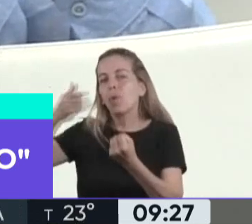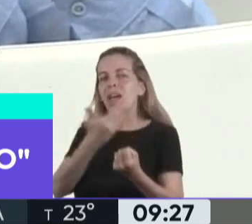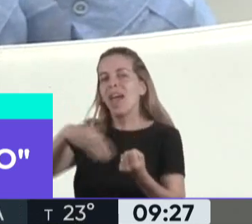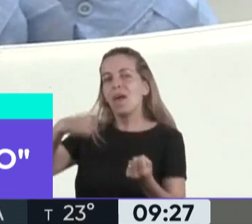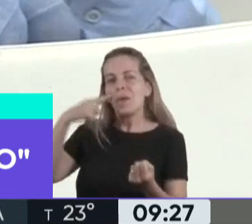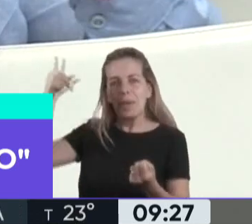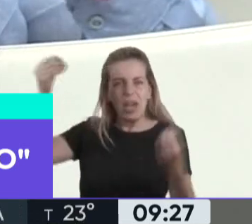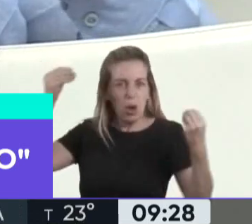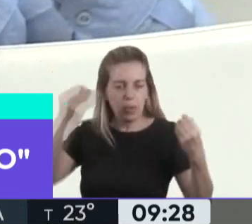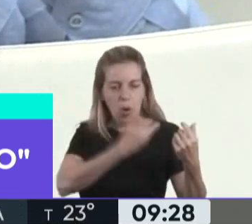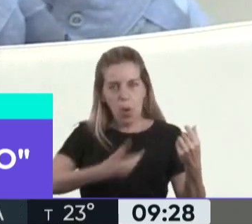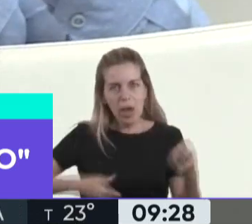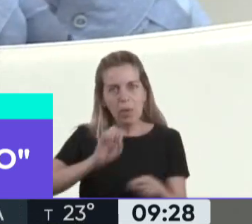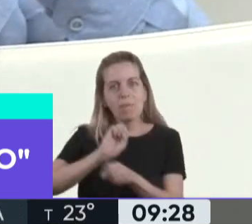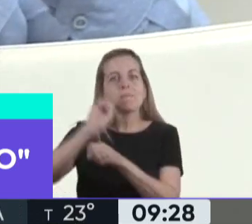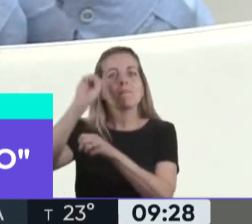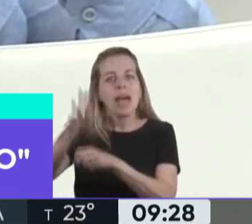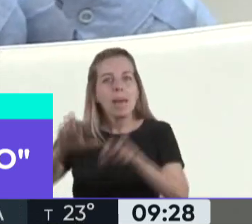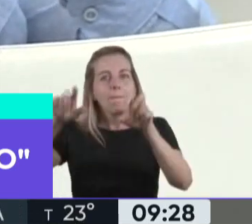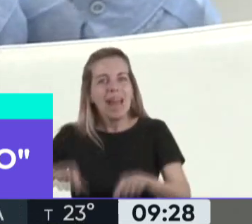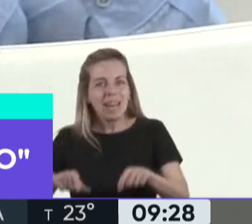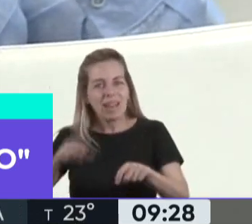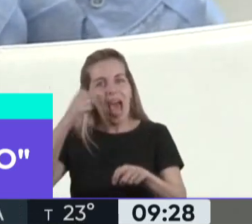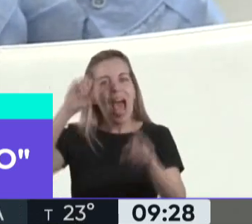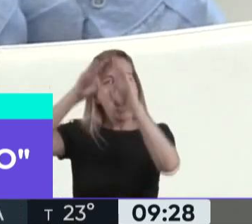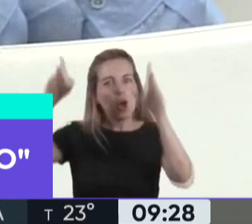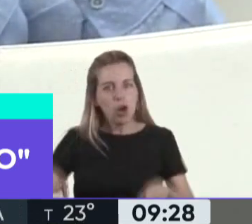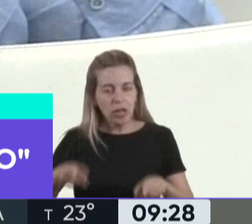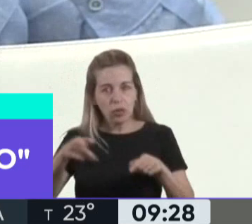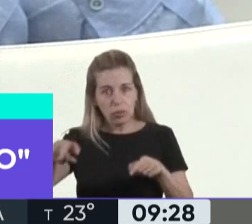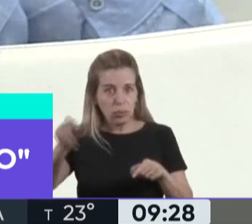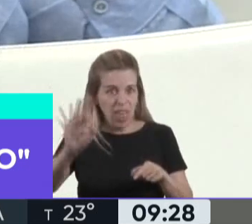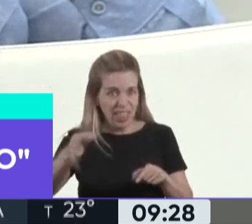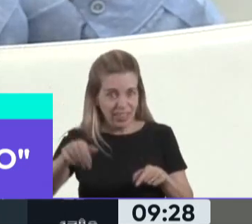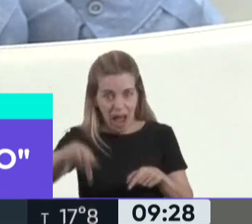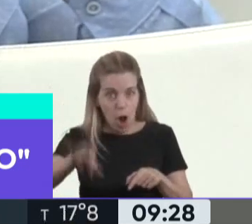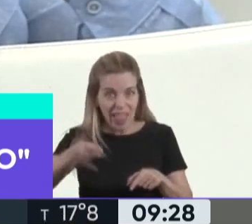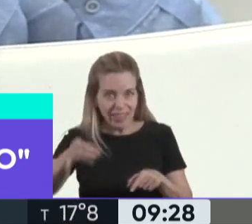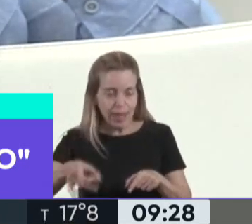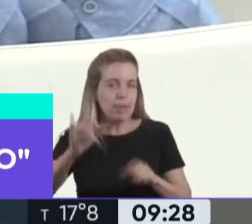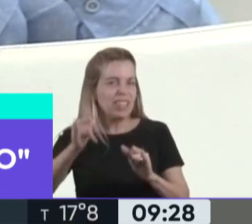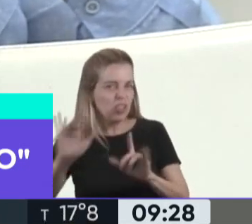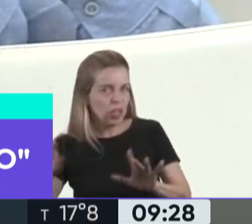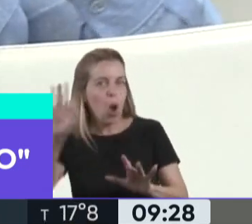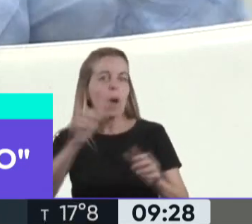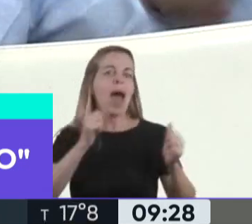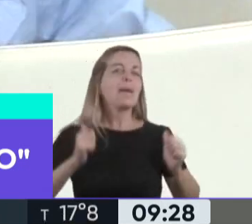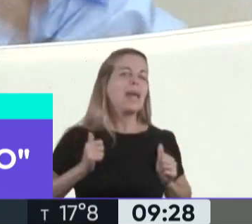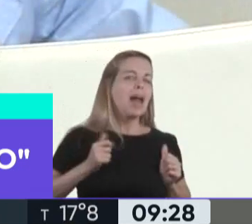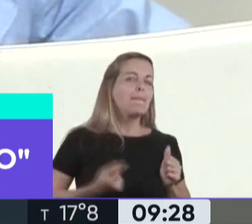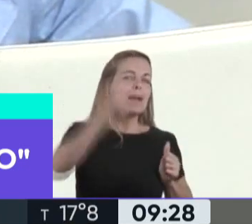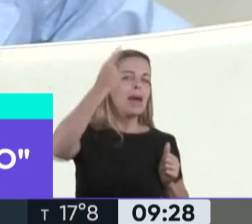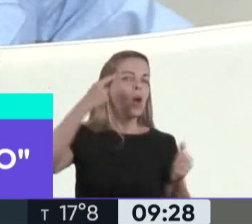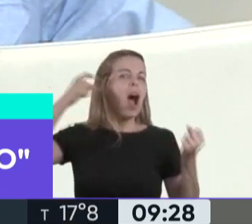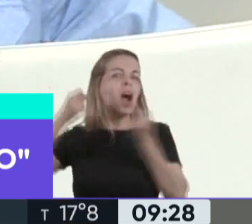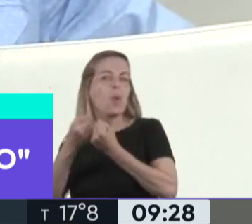va a enviar un plan económico plurianual al Congreso en diciembre sí o sí o va a esperar hasta que haya un acuerdo con el staff